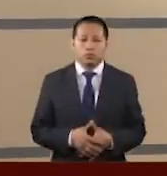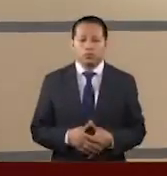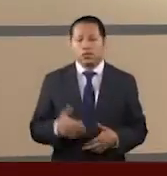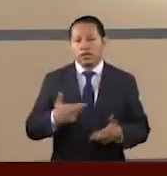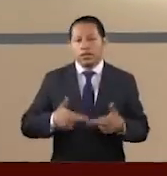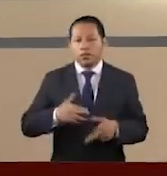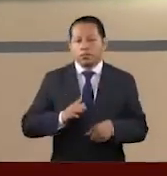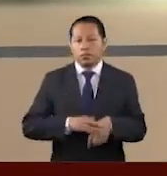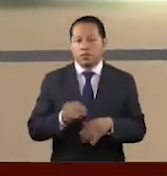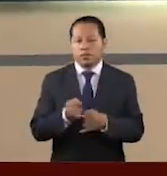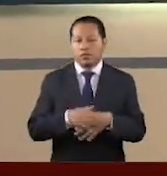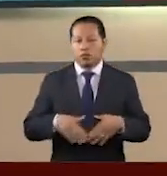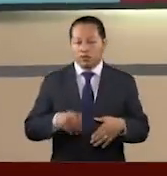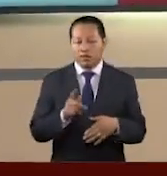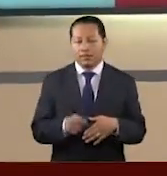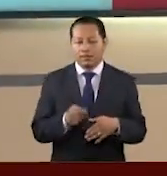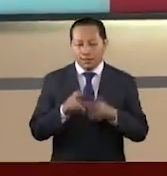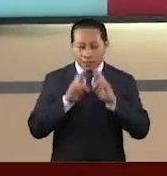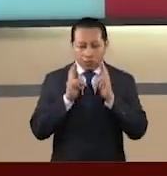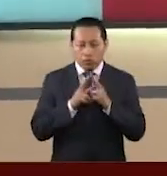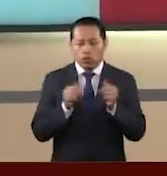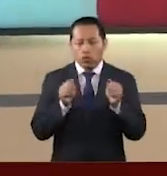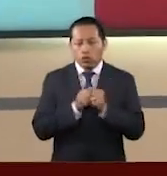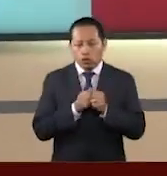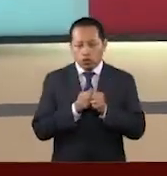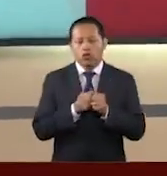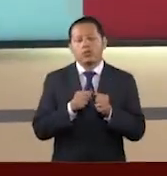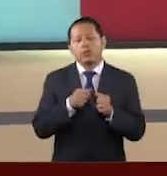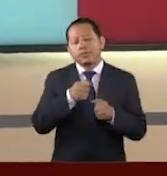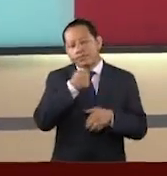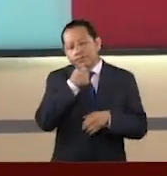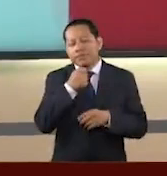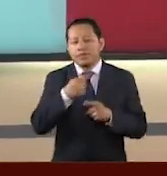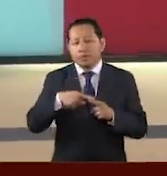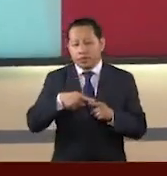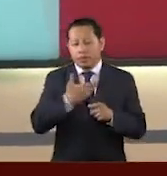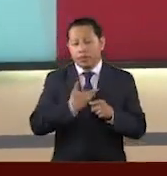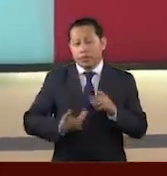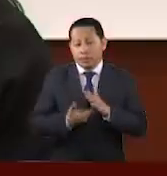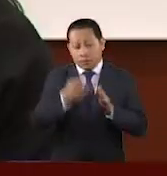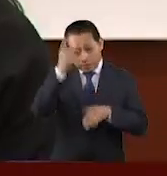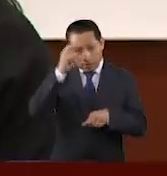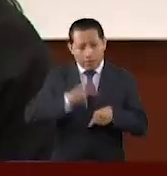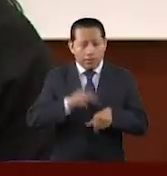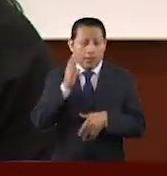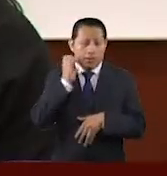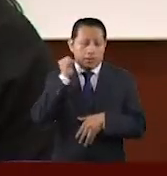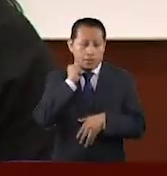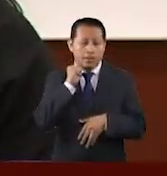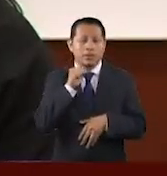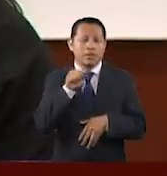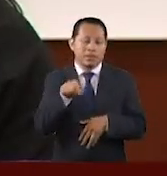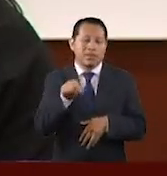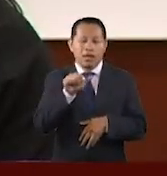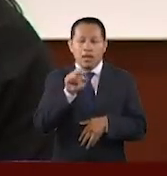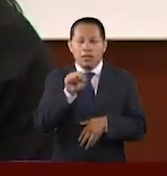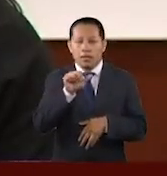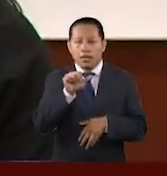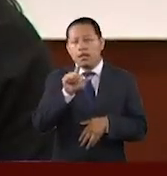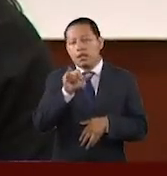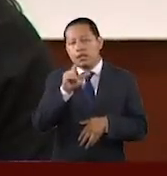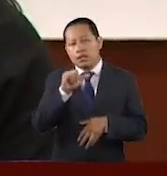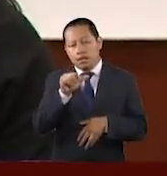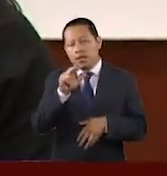De regreso con más información. Mira, en reunión con medios de comunicación, la presidenta de la Mesa Directiva del Senado de la República, la senadora Ana Lilia